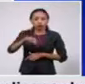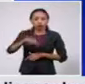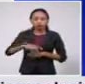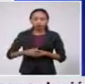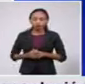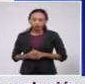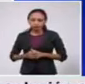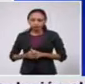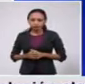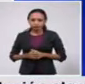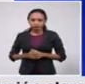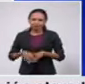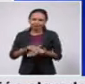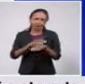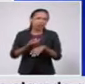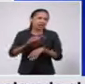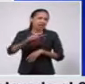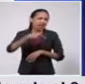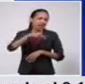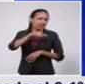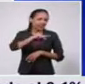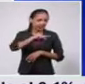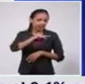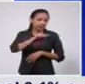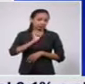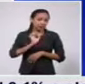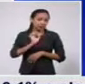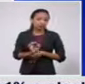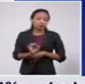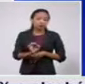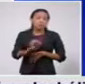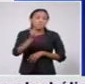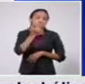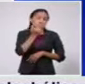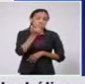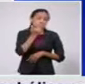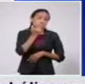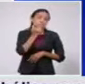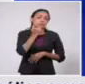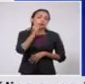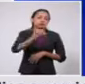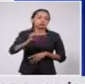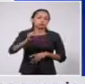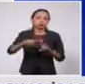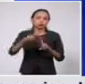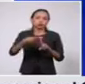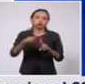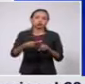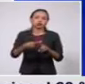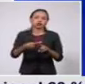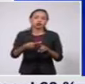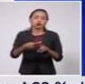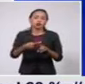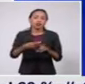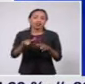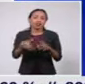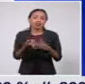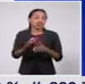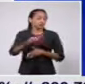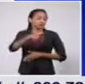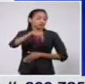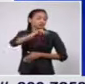ayer, se diagnostican más casos, como ya dije, que el día anterior. Es